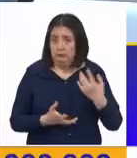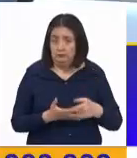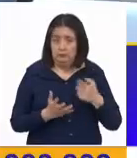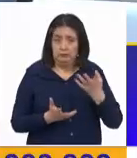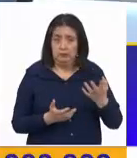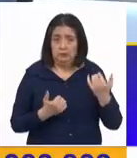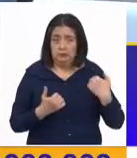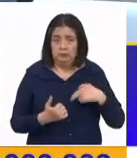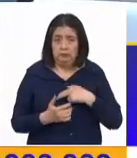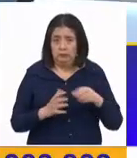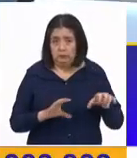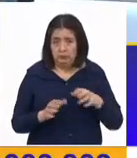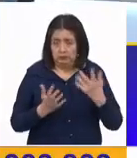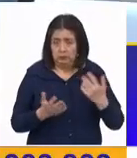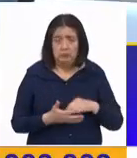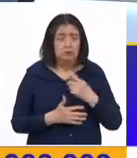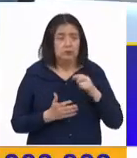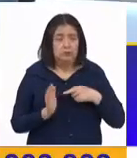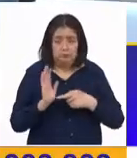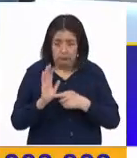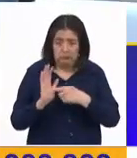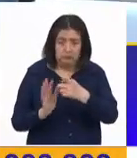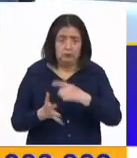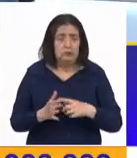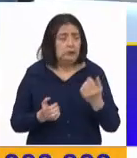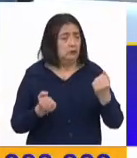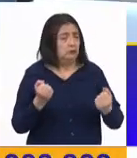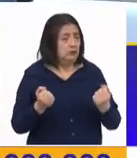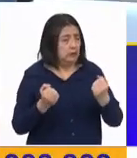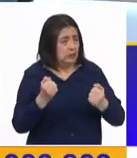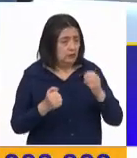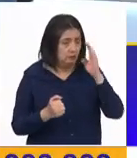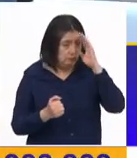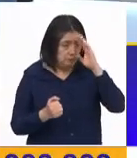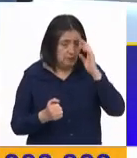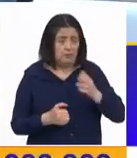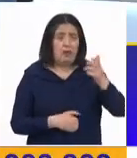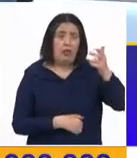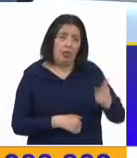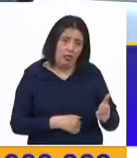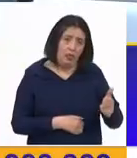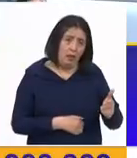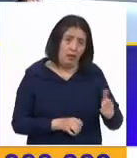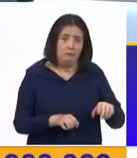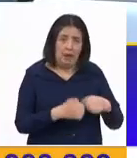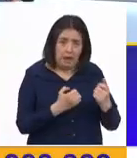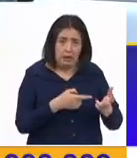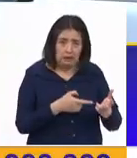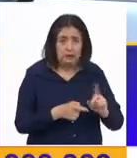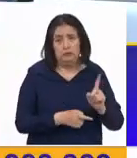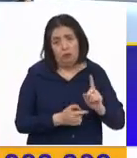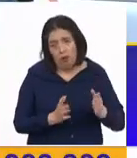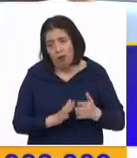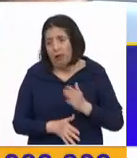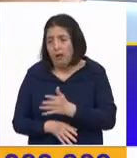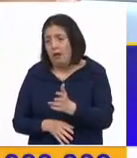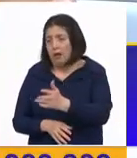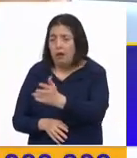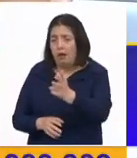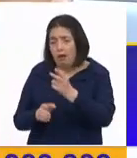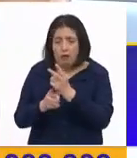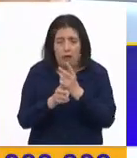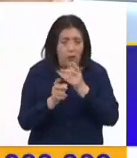que estamos haciendo, de mostrar imágenes donde hay patrulleros que están allí detenidos en lugar de estar en las calles resguardando